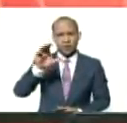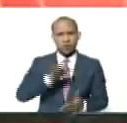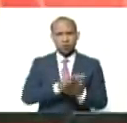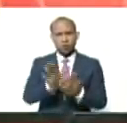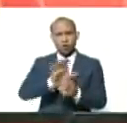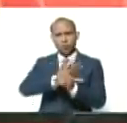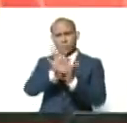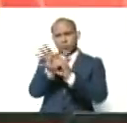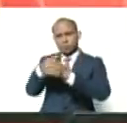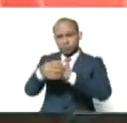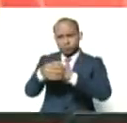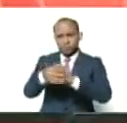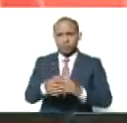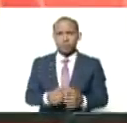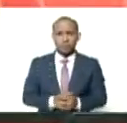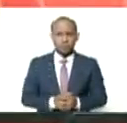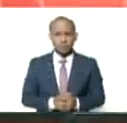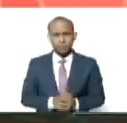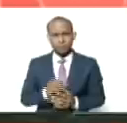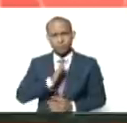brasilera.